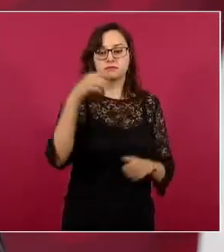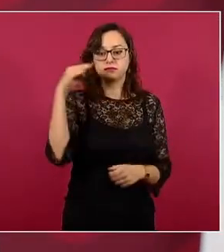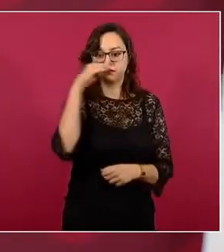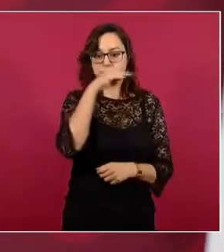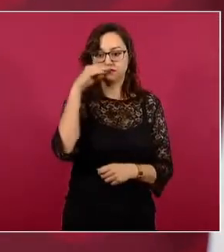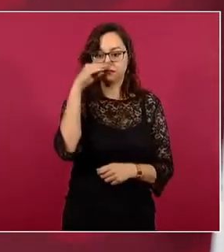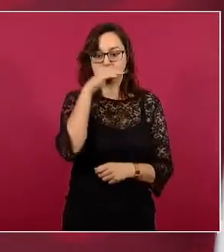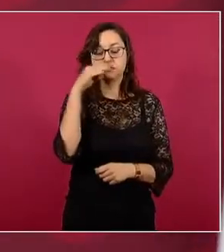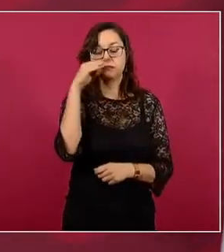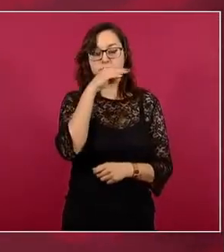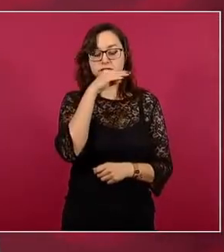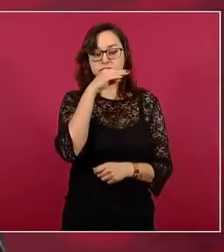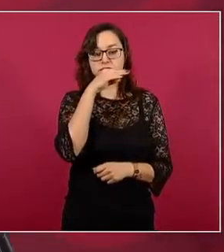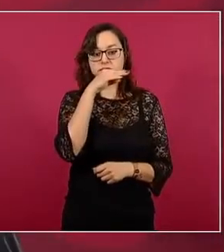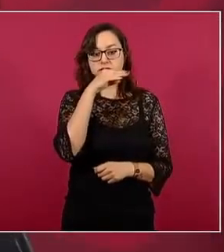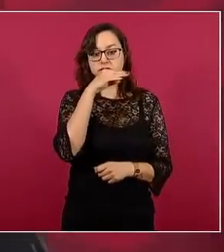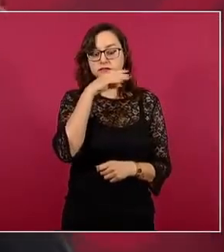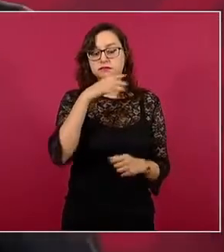ver